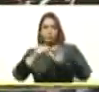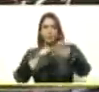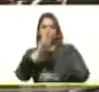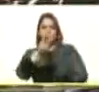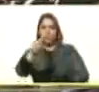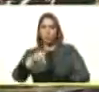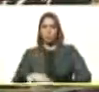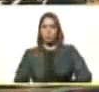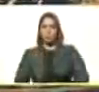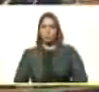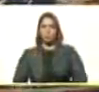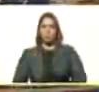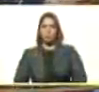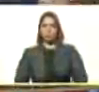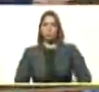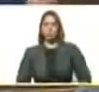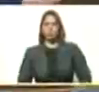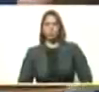XXI.